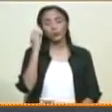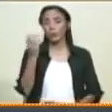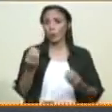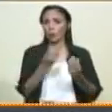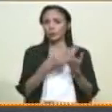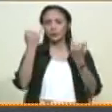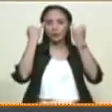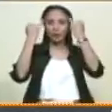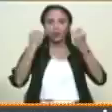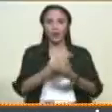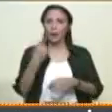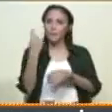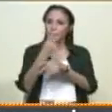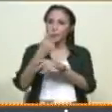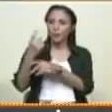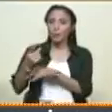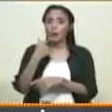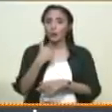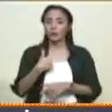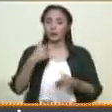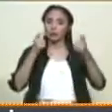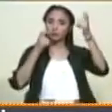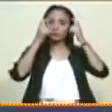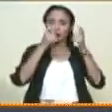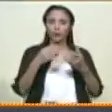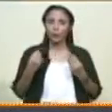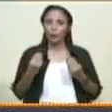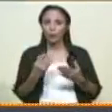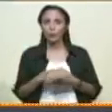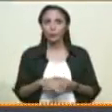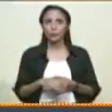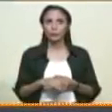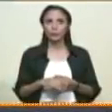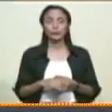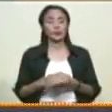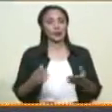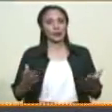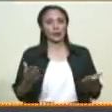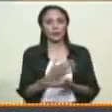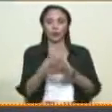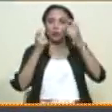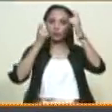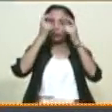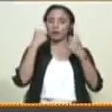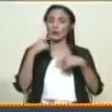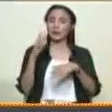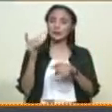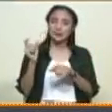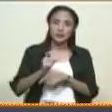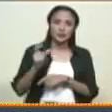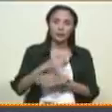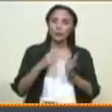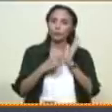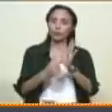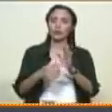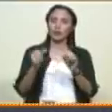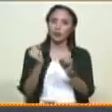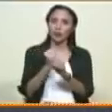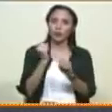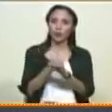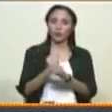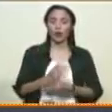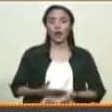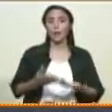Chávez. Una, que en verdad tenemos una gran deuda con el comandante, es la construcción